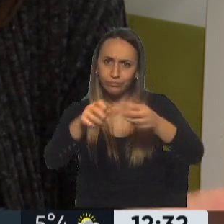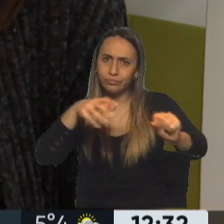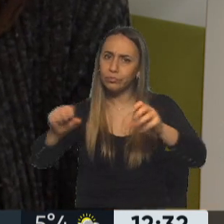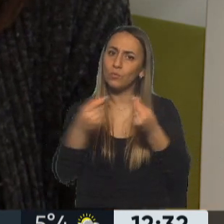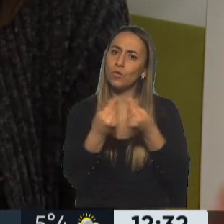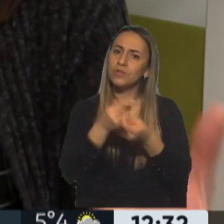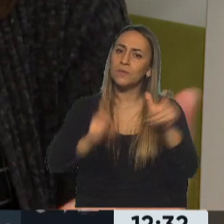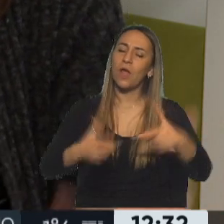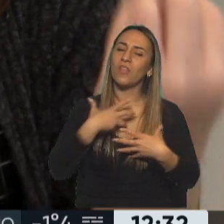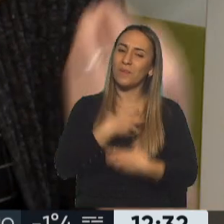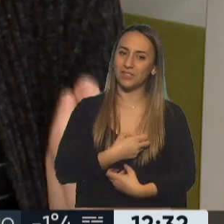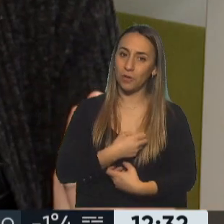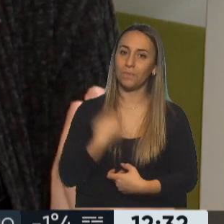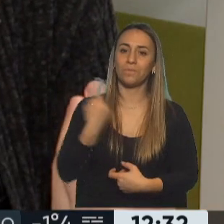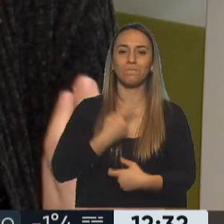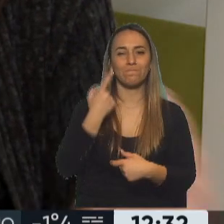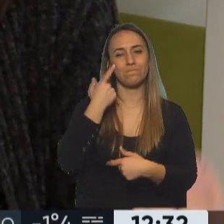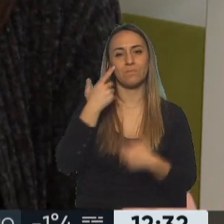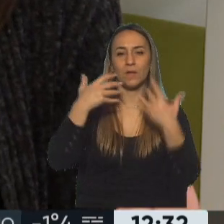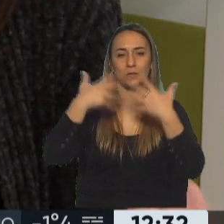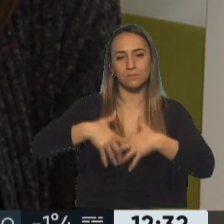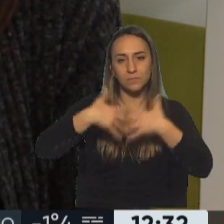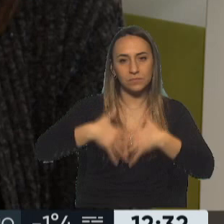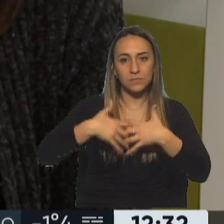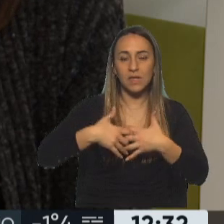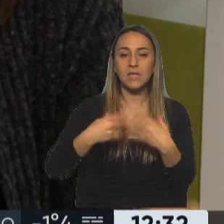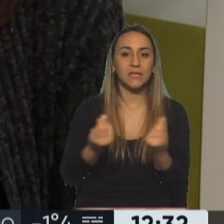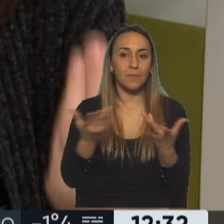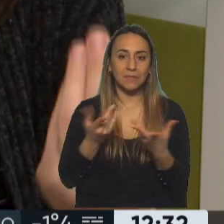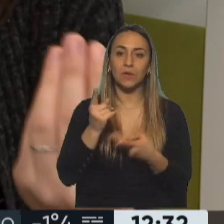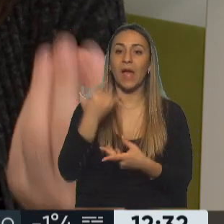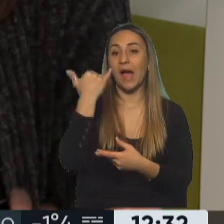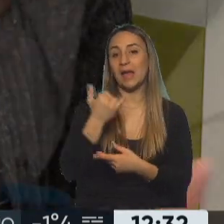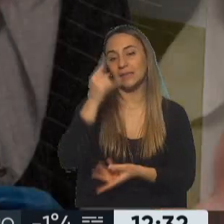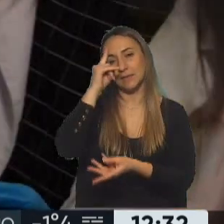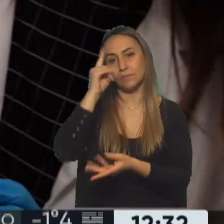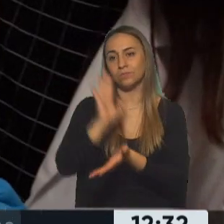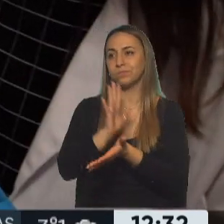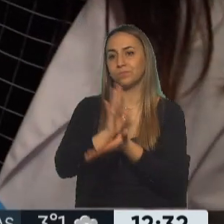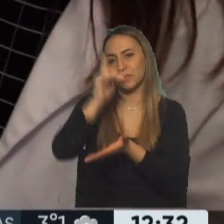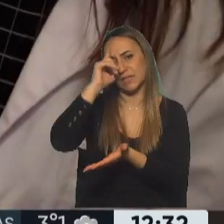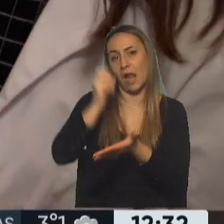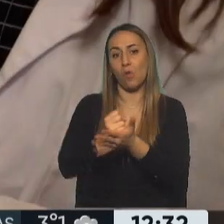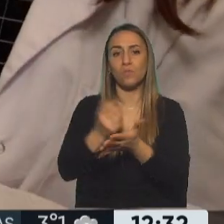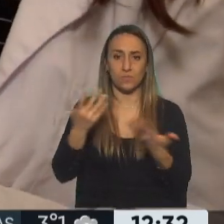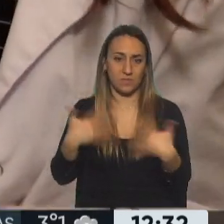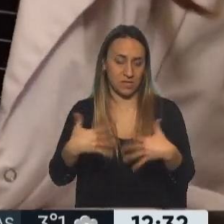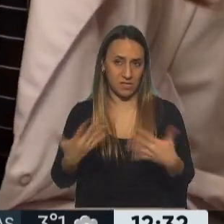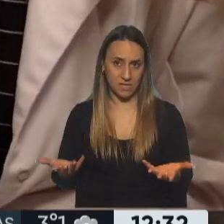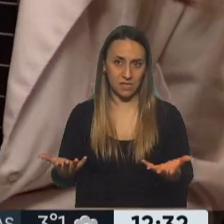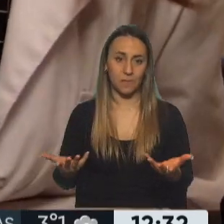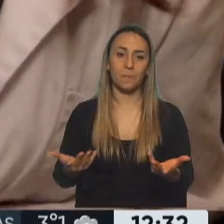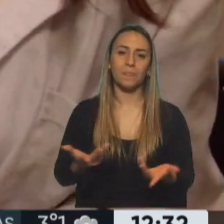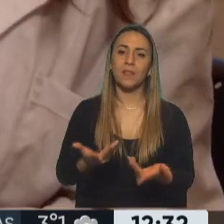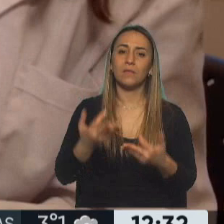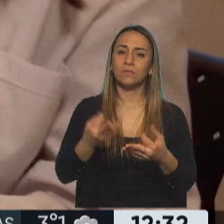es de entender qué es lo que está pasando detrás de estos trastornos, porque se sabe muy poco. Nosotros tratamos de entender